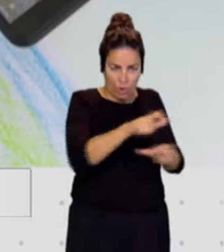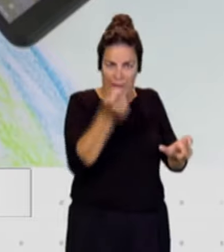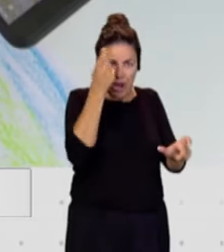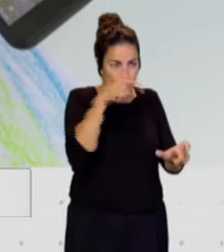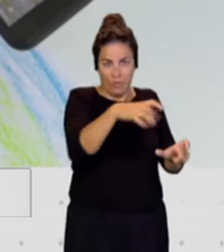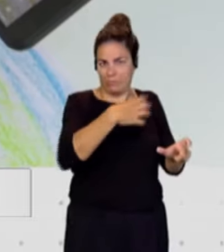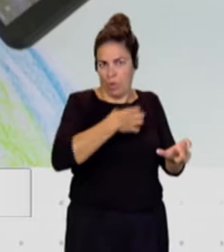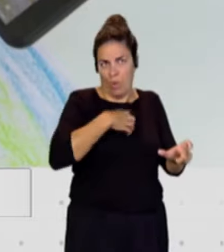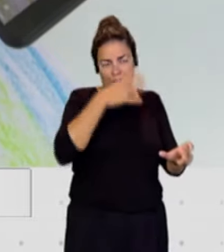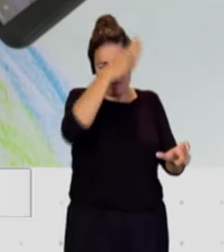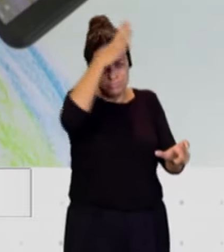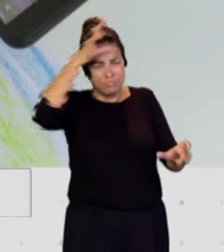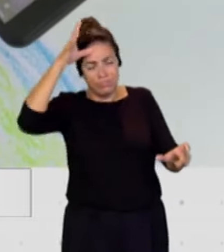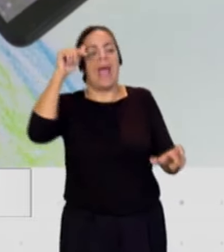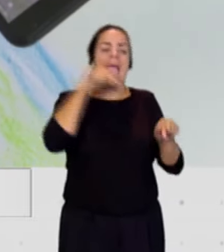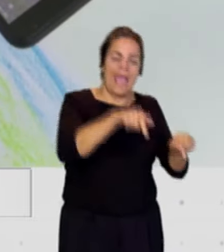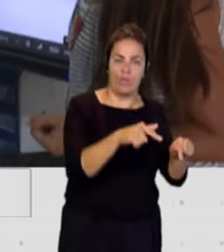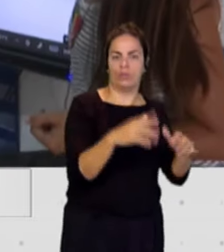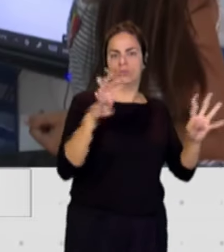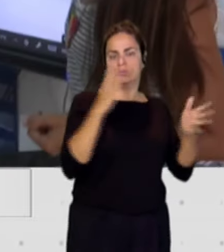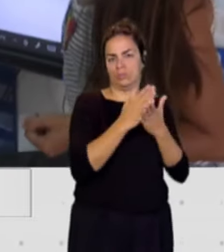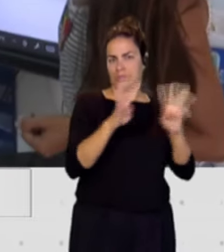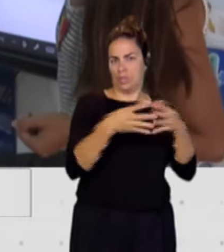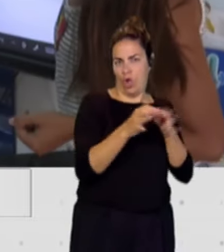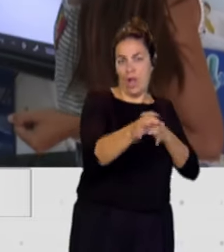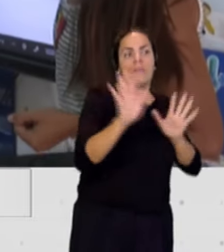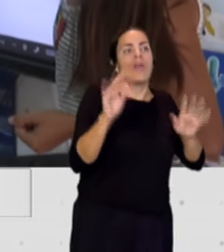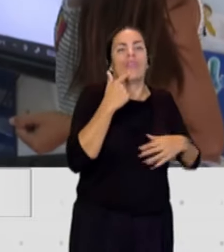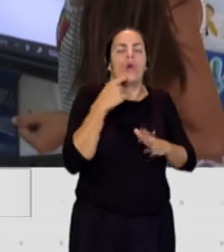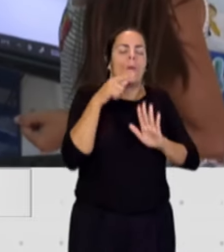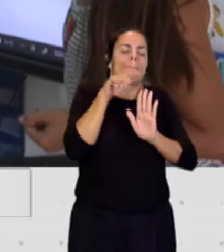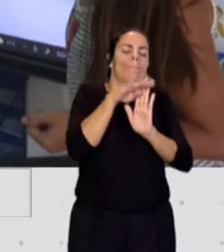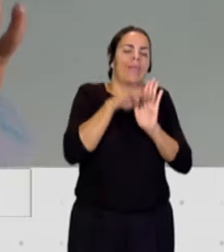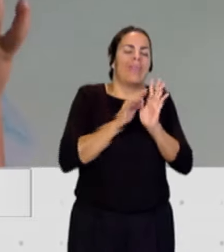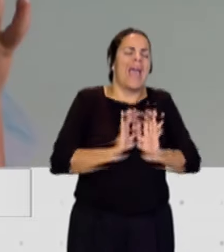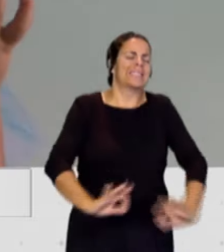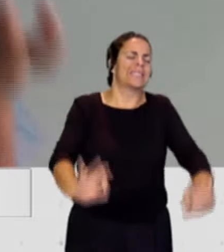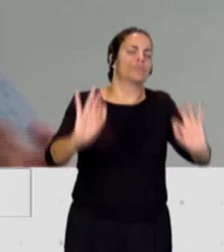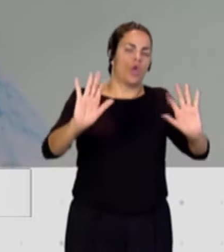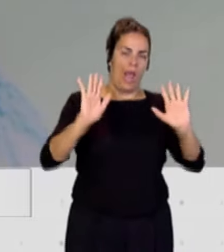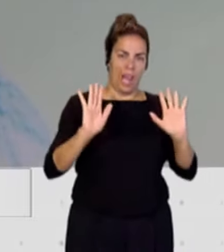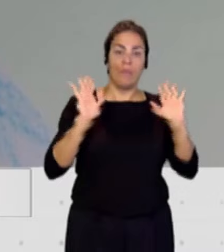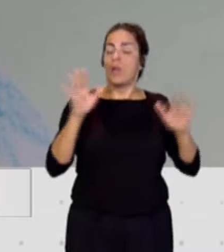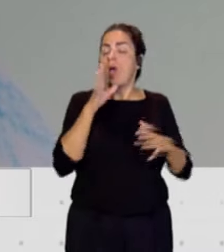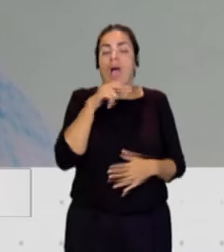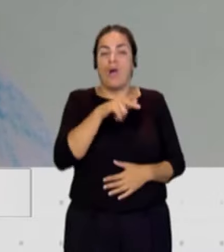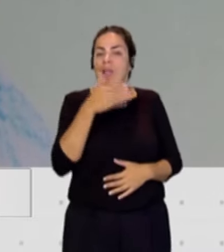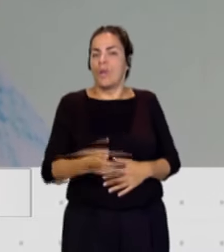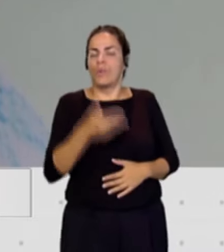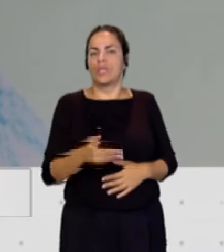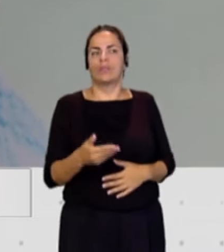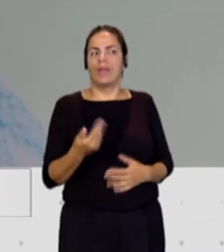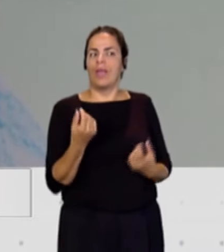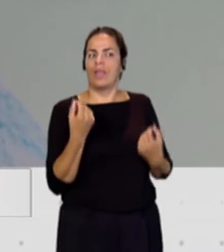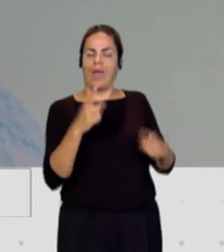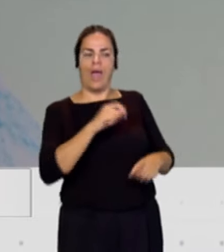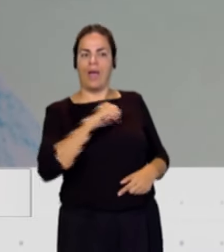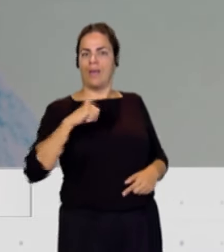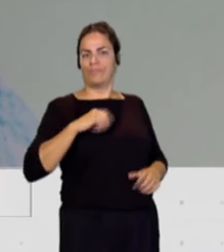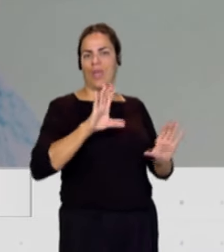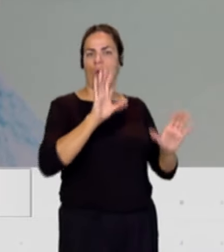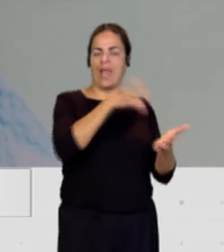digo medida excepcional lo importante aquí es que le hemos dado autonomía a los equipos directivos a los